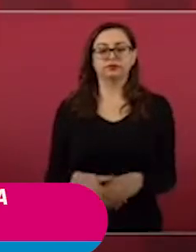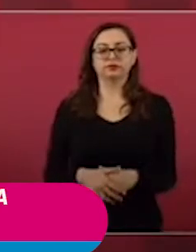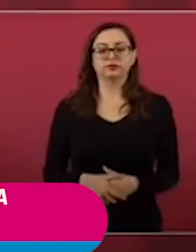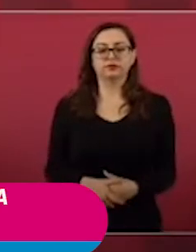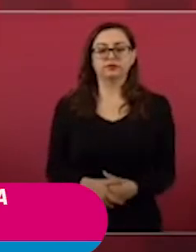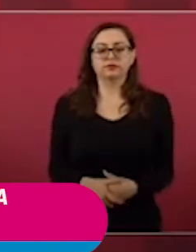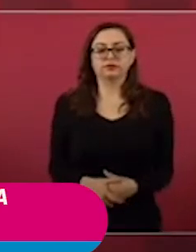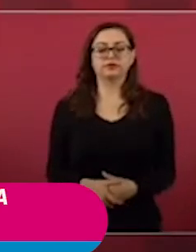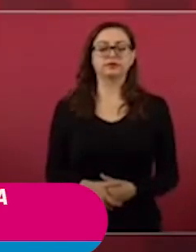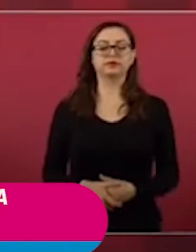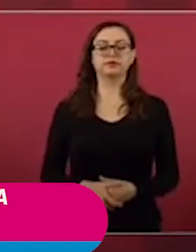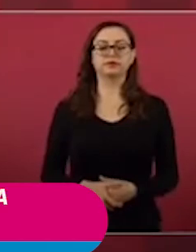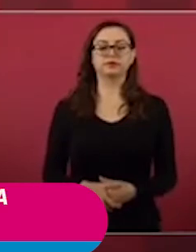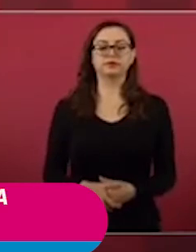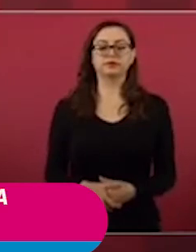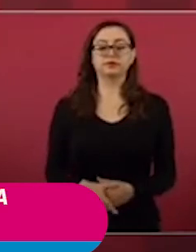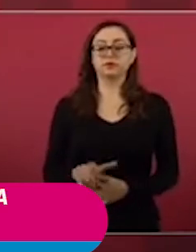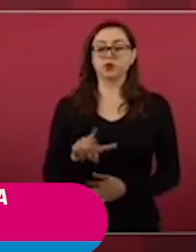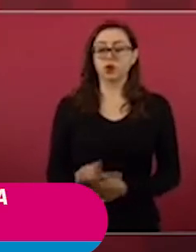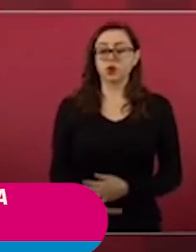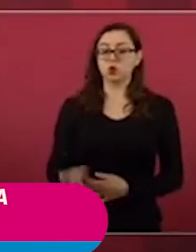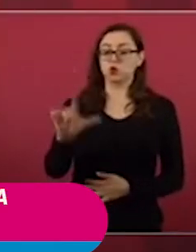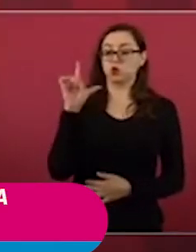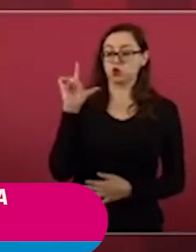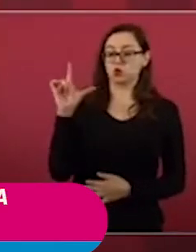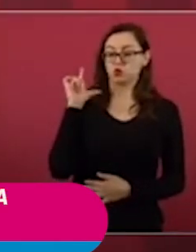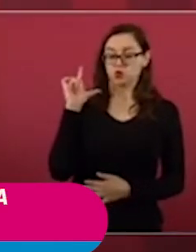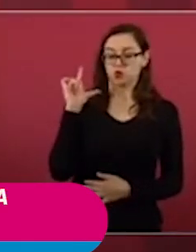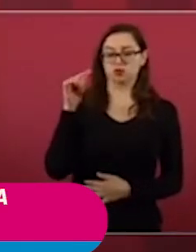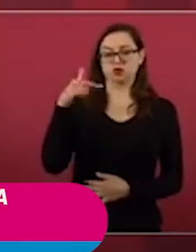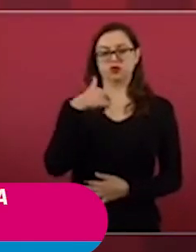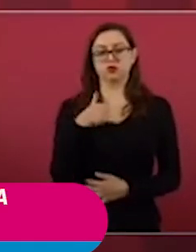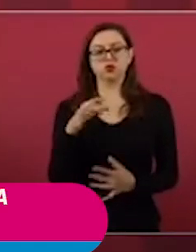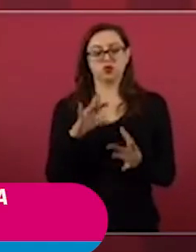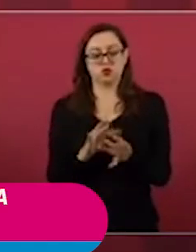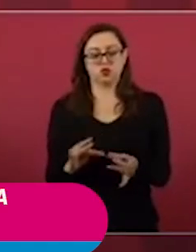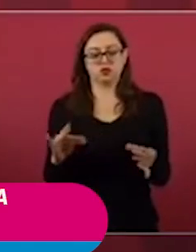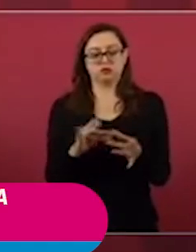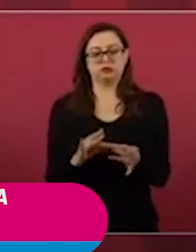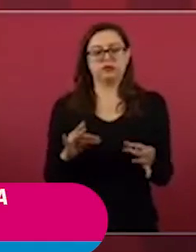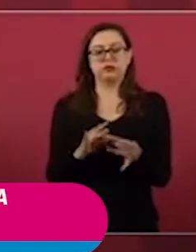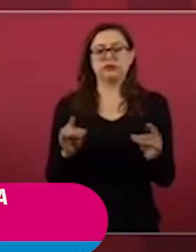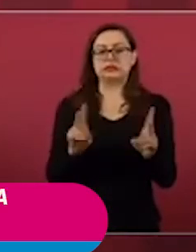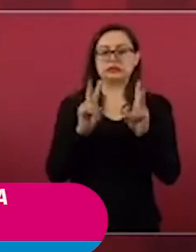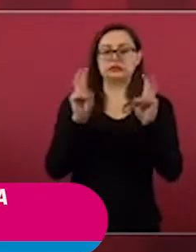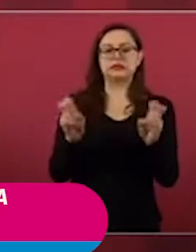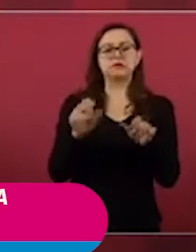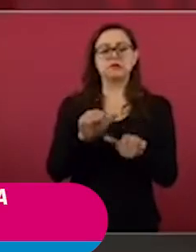en mi exposición, hablé de que tenían los